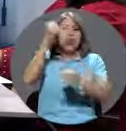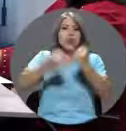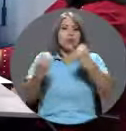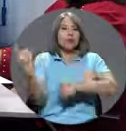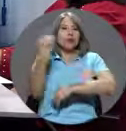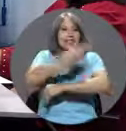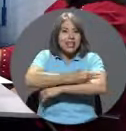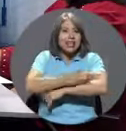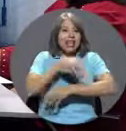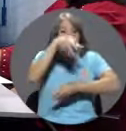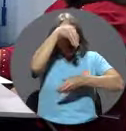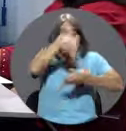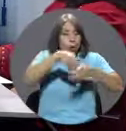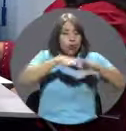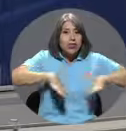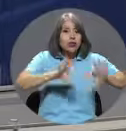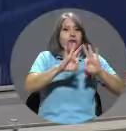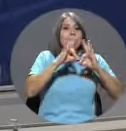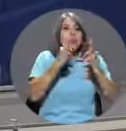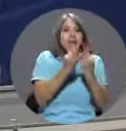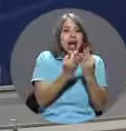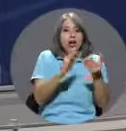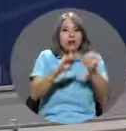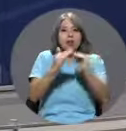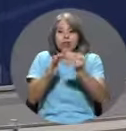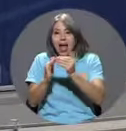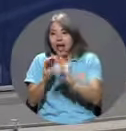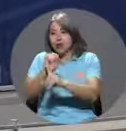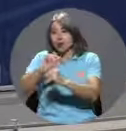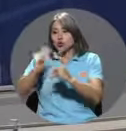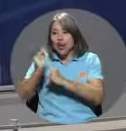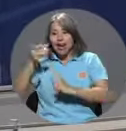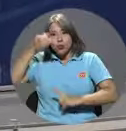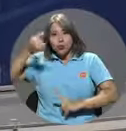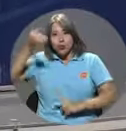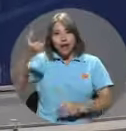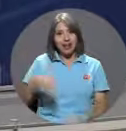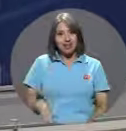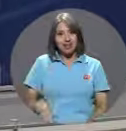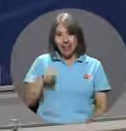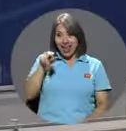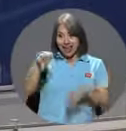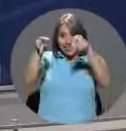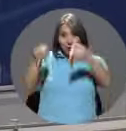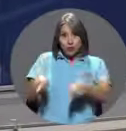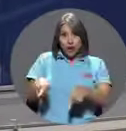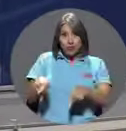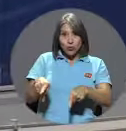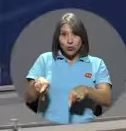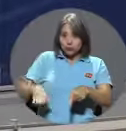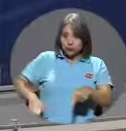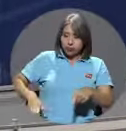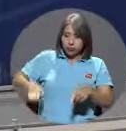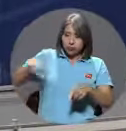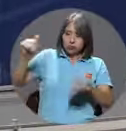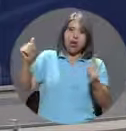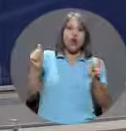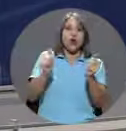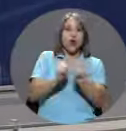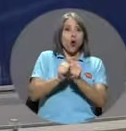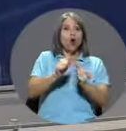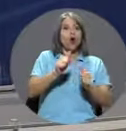esos factores que podríamos considerar factores protectores o, por el contrario, factores predisponentes para